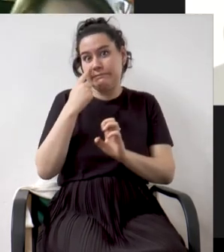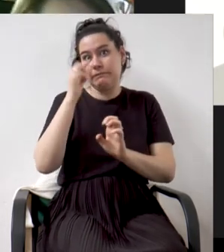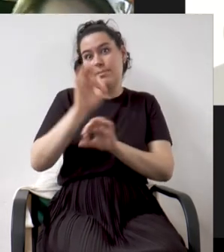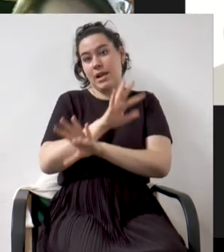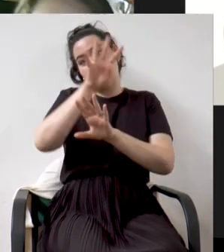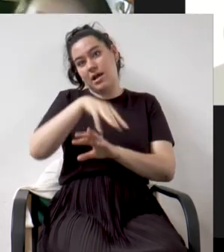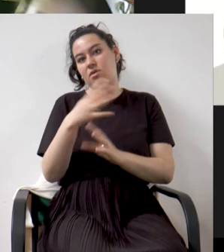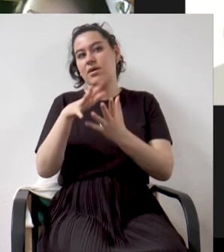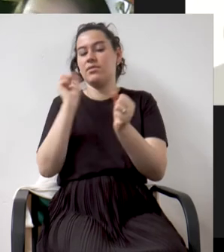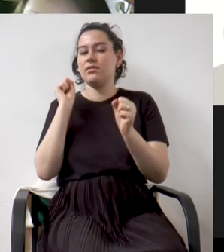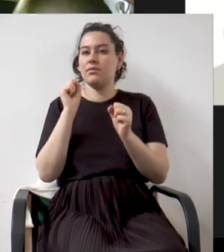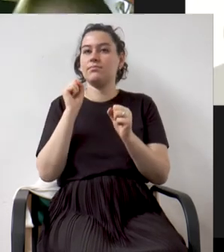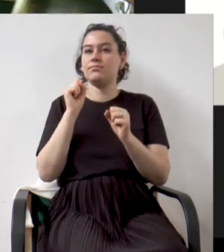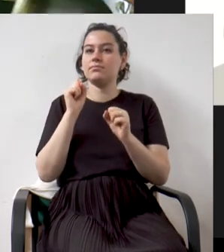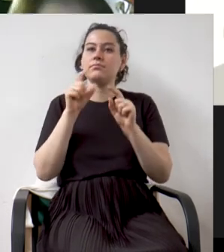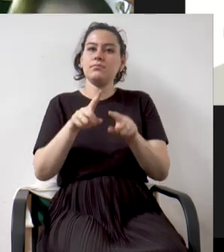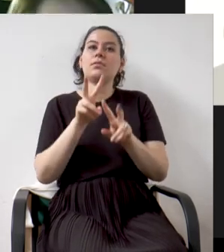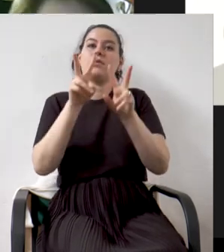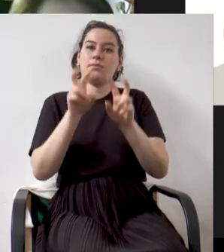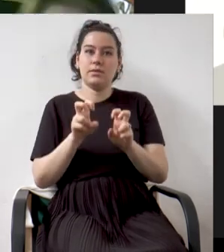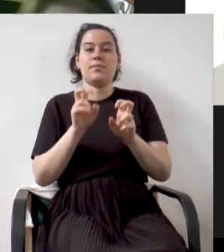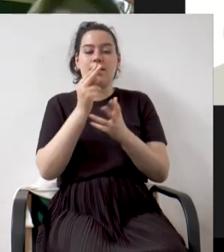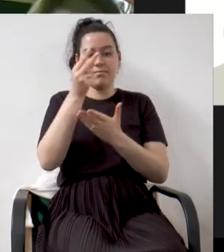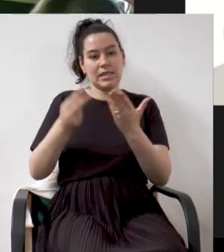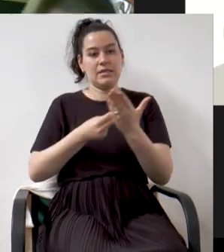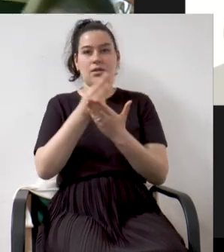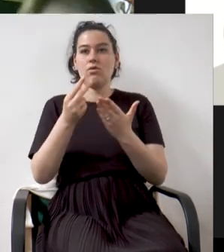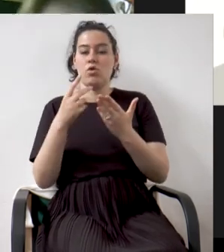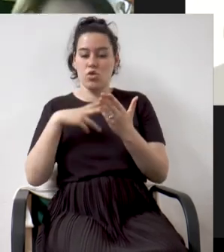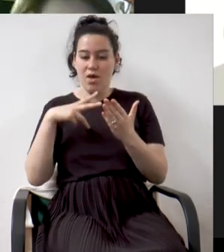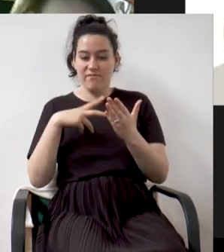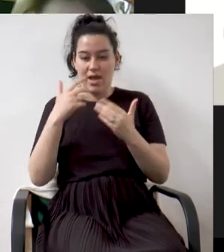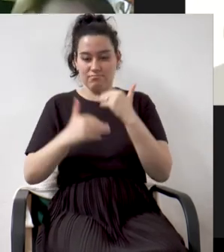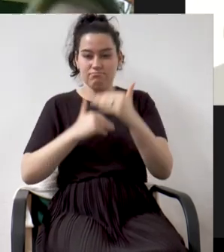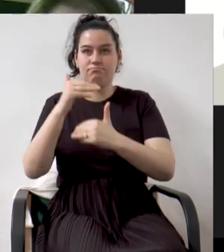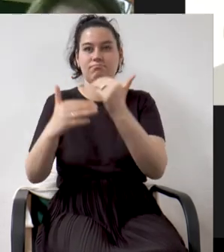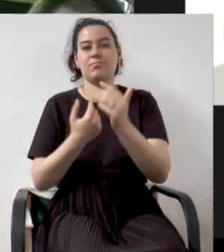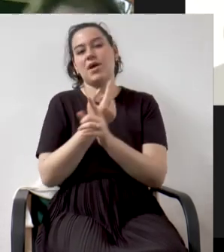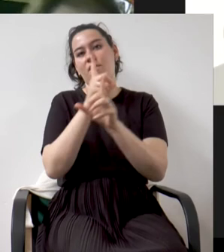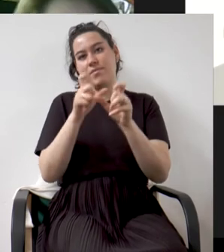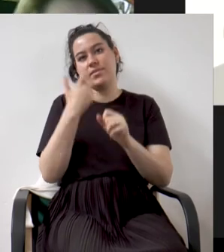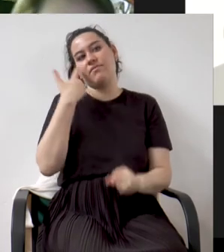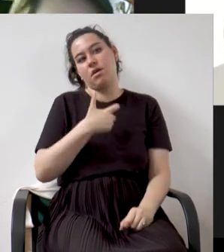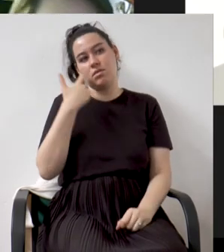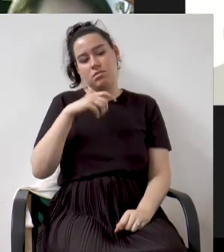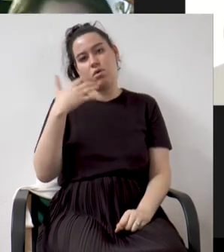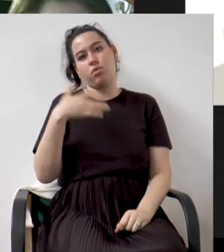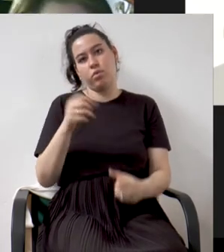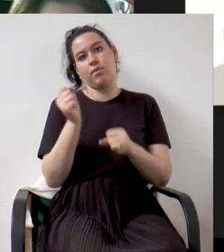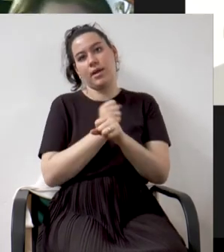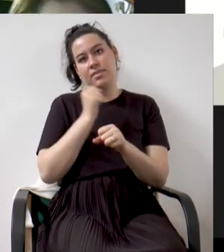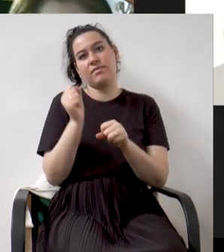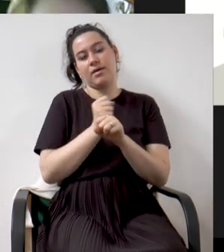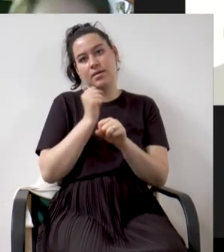posible, que es un tema de diseño y que todavía estamos transitando, porque obviamente nos queda muchísimo para el departamento de